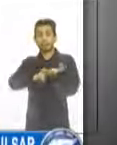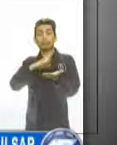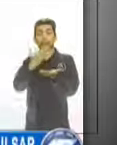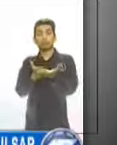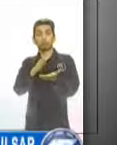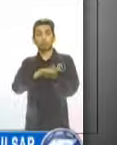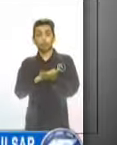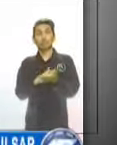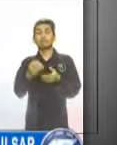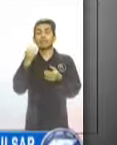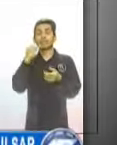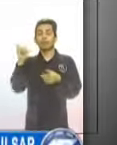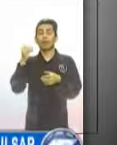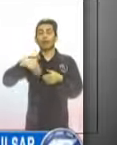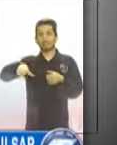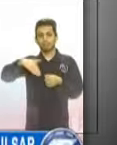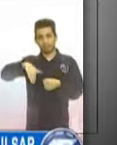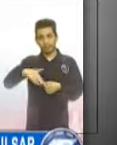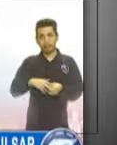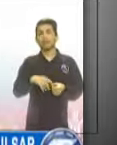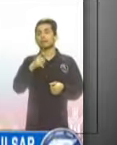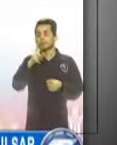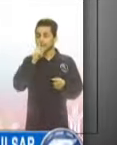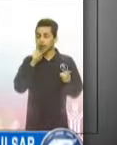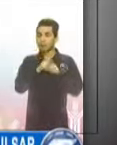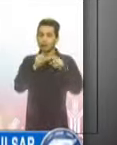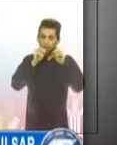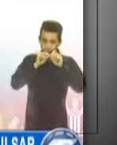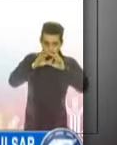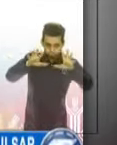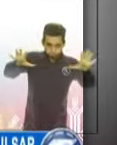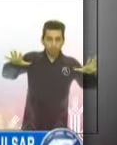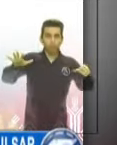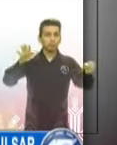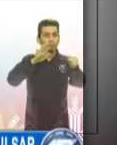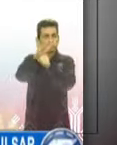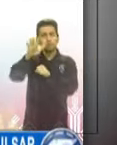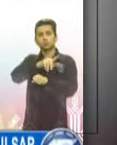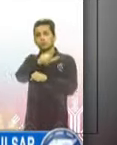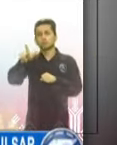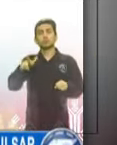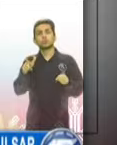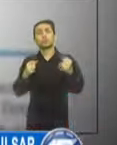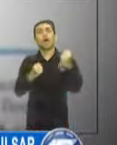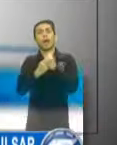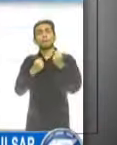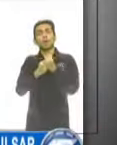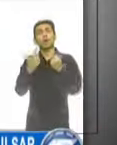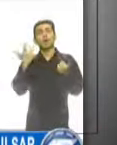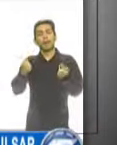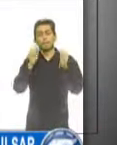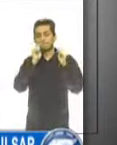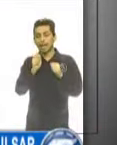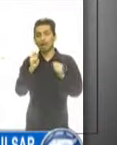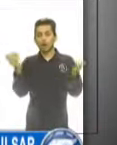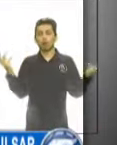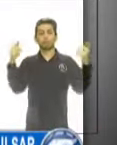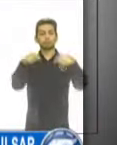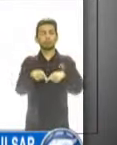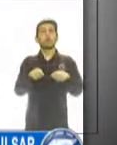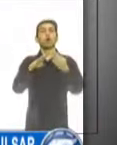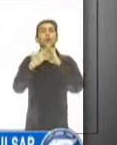comunidades indígenas, ampliación de la cobertura institucional a nivel nacional para mejorar el acceso de las comunidades a la